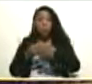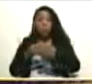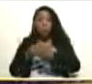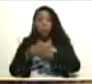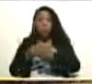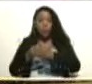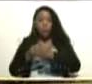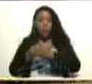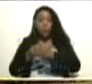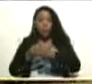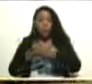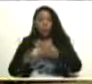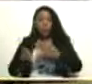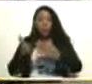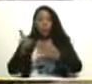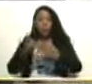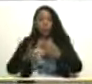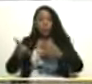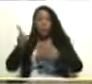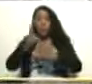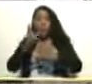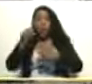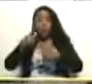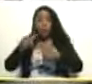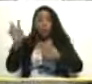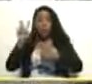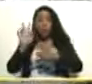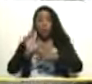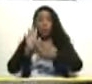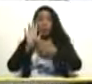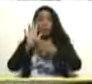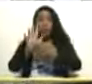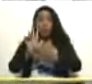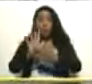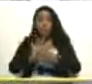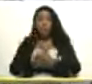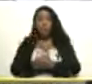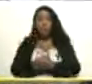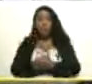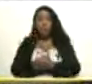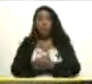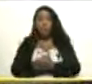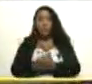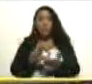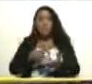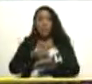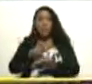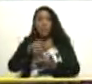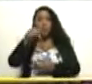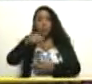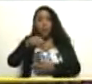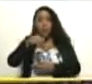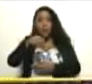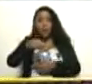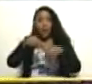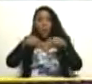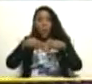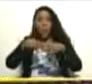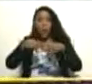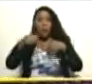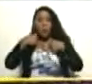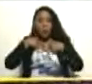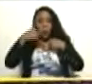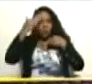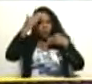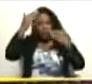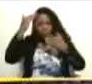diplomático representado en Venezuela, quien hace acto de presencia. Los saludo de manera muy